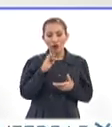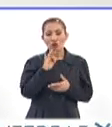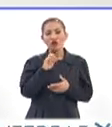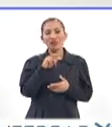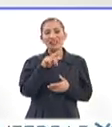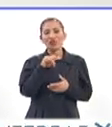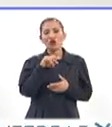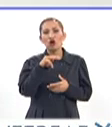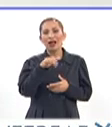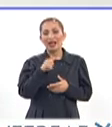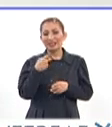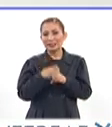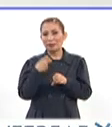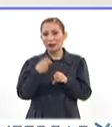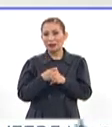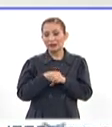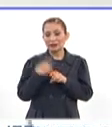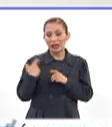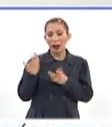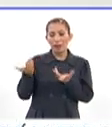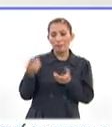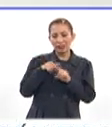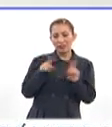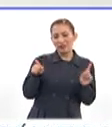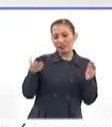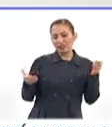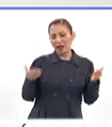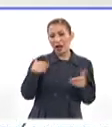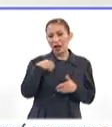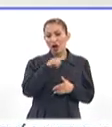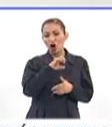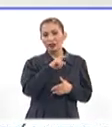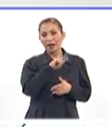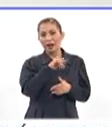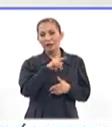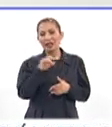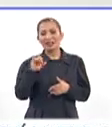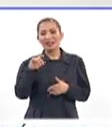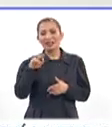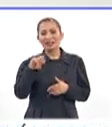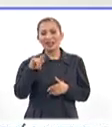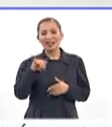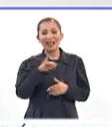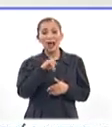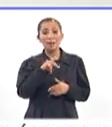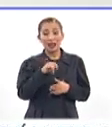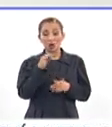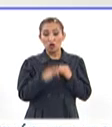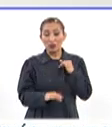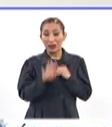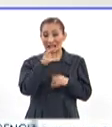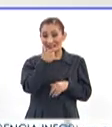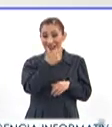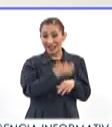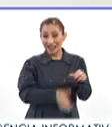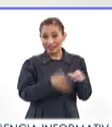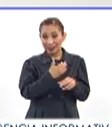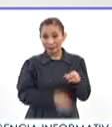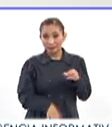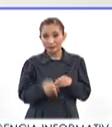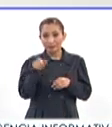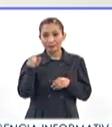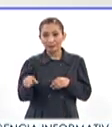y cervecería, modelos contrapuestos, con Óscar Ávila, César Salinas y Jaime Sánchez. Y finalmente a las 7 de la